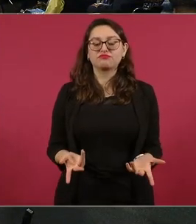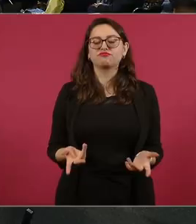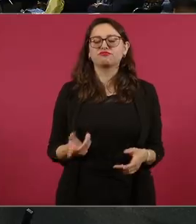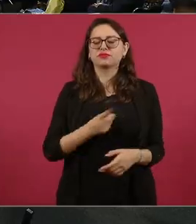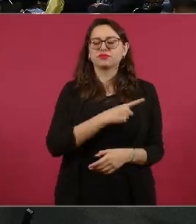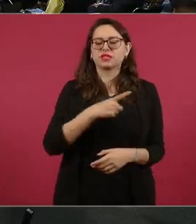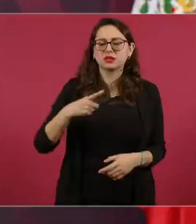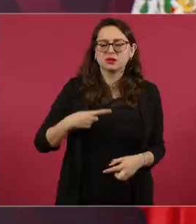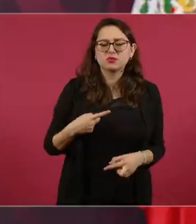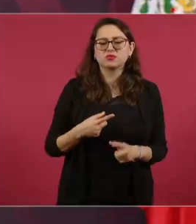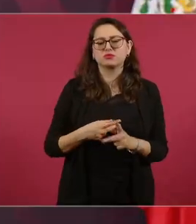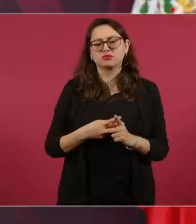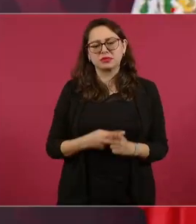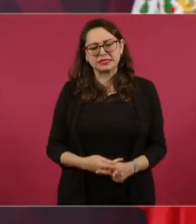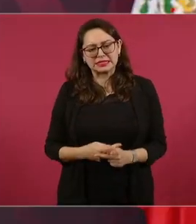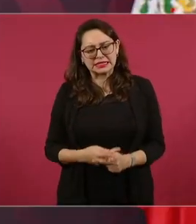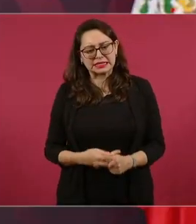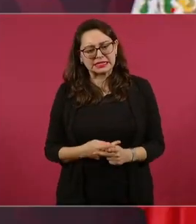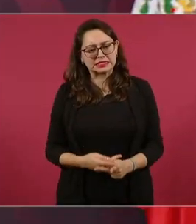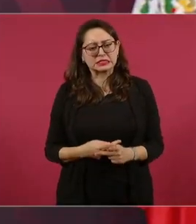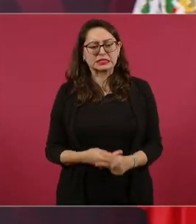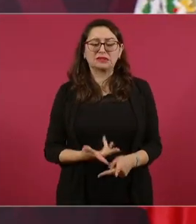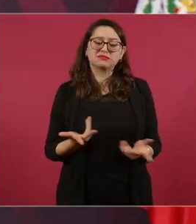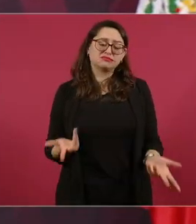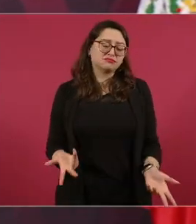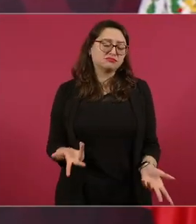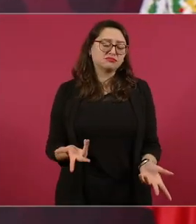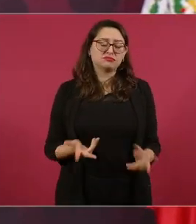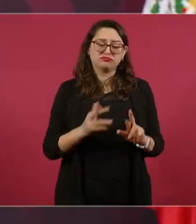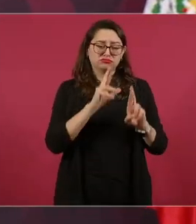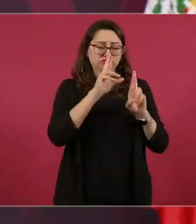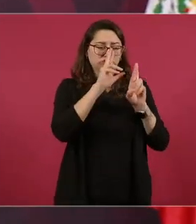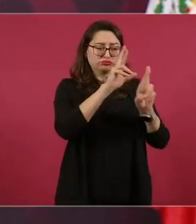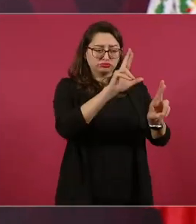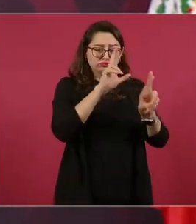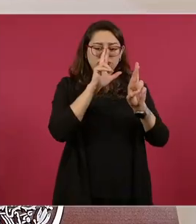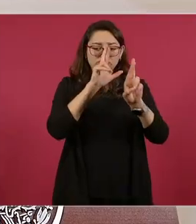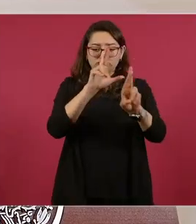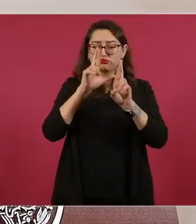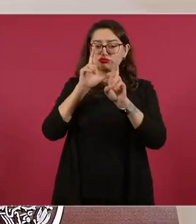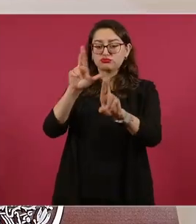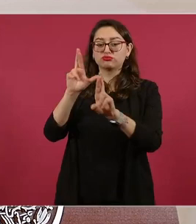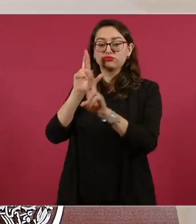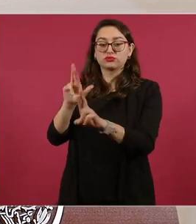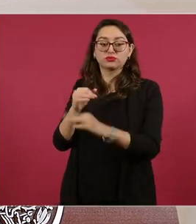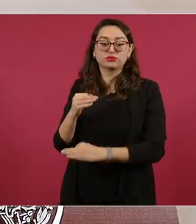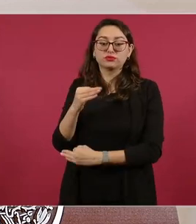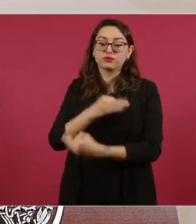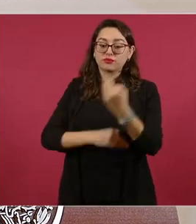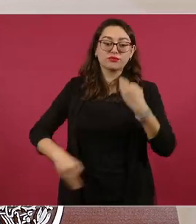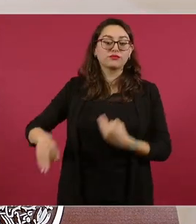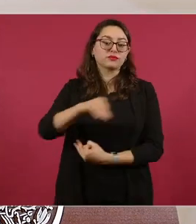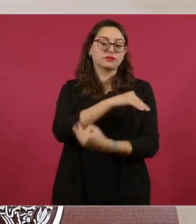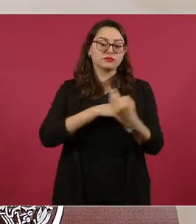paciencia y respetar a todos, respetarlos.